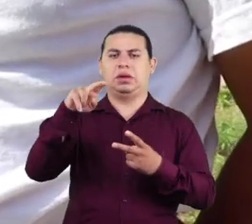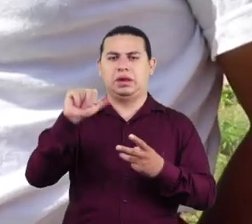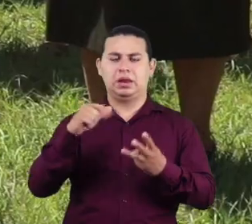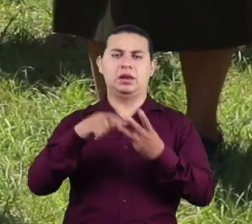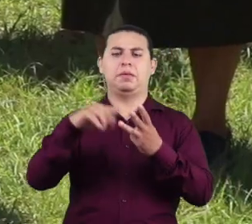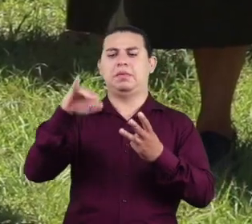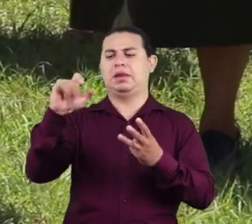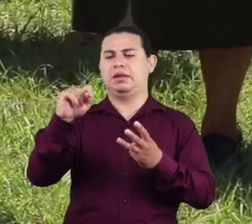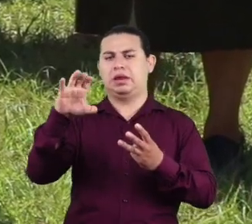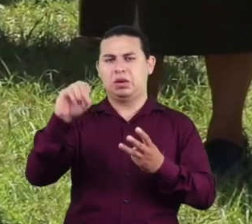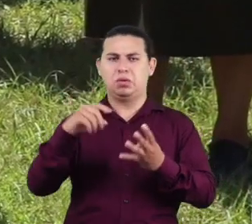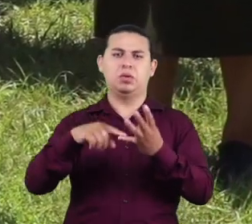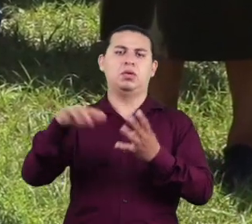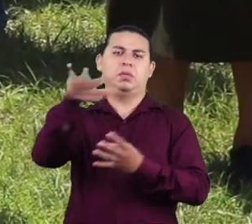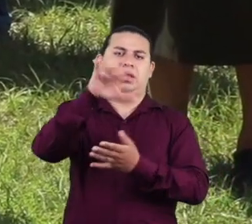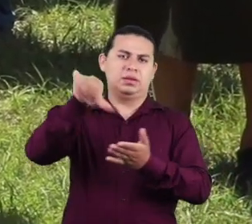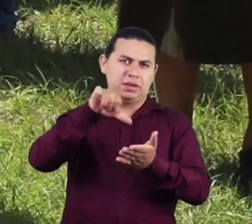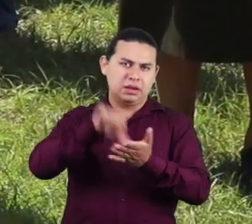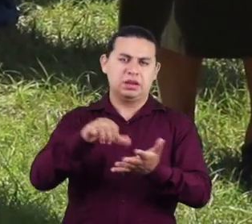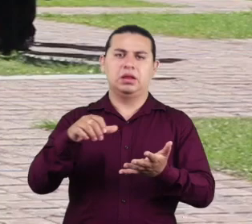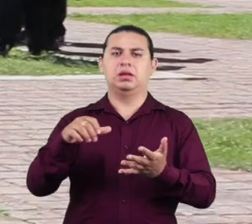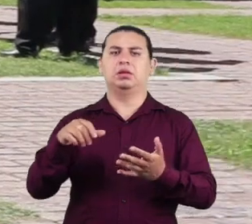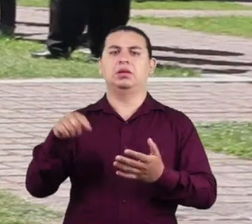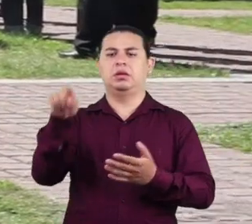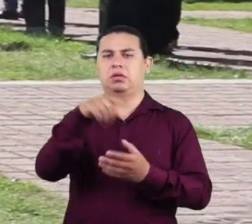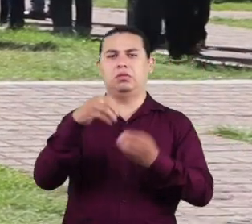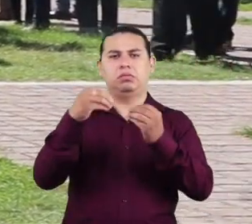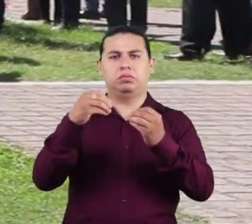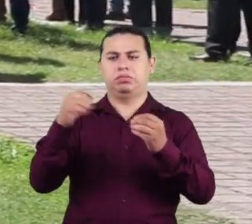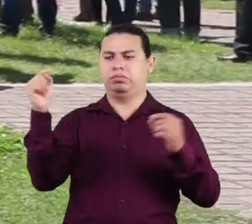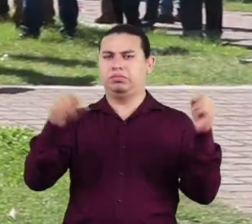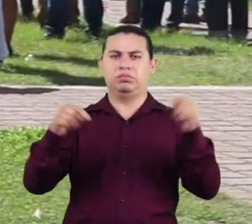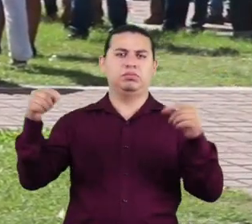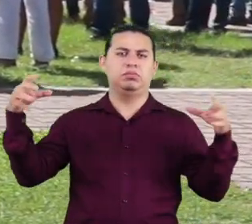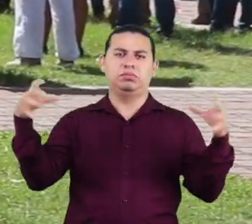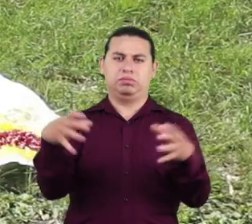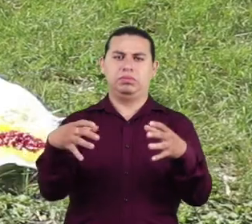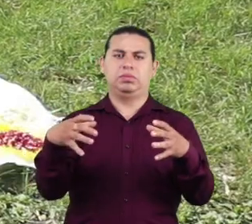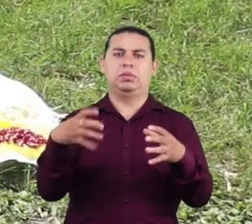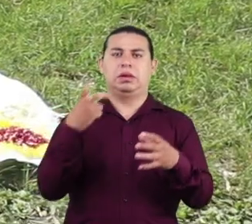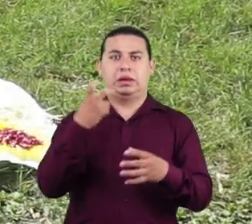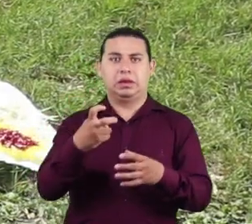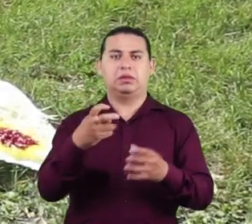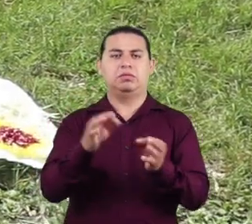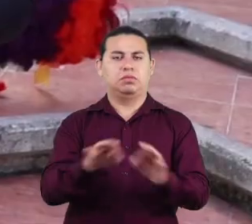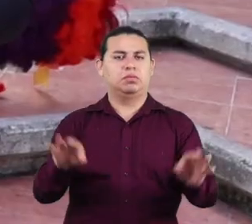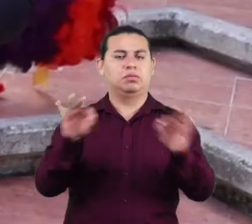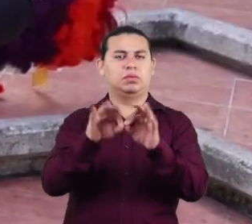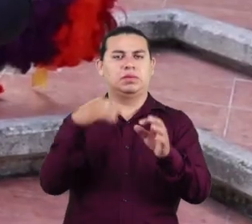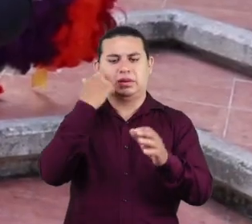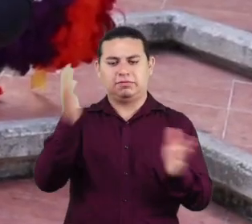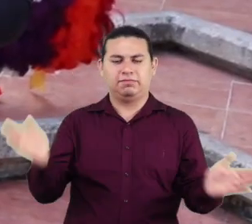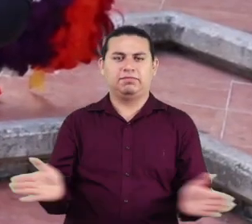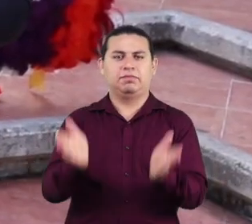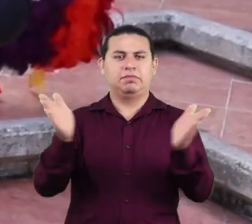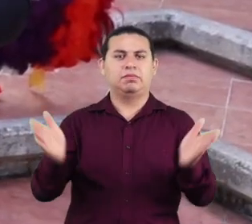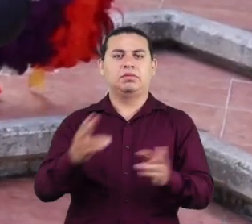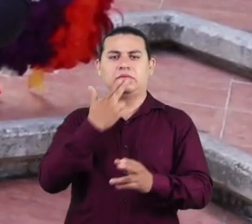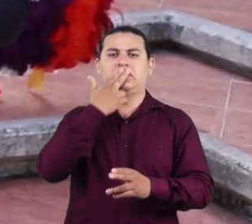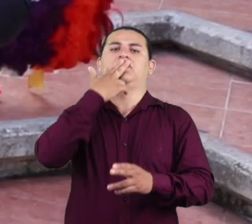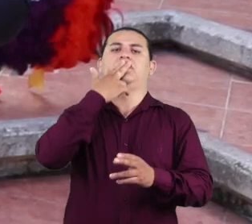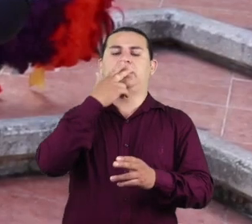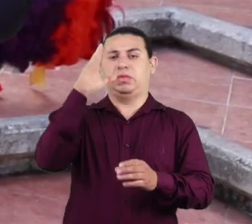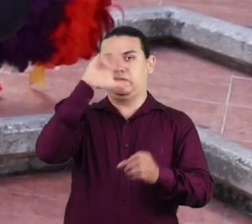sierra, los mixtecos, los de valles centrales, y son 8 regiones que se encuentran. Entonces, de ahí la importancia de impulsar